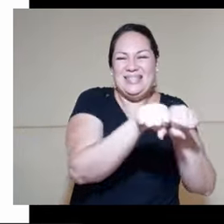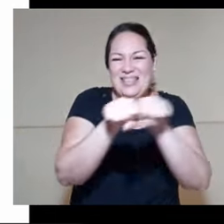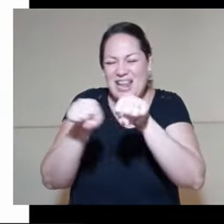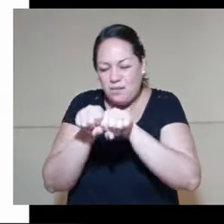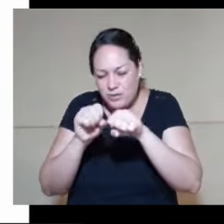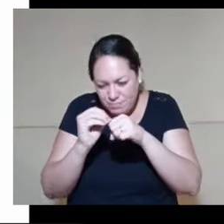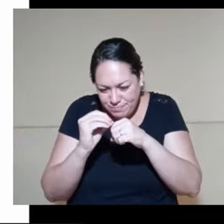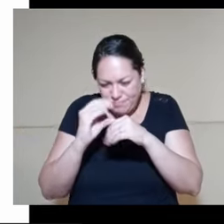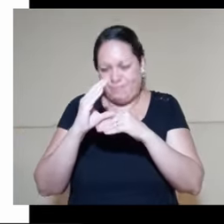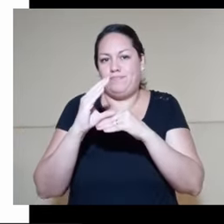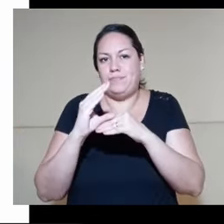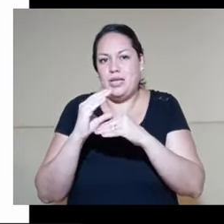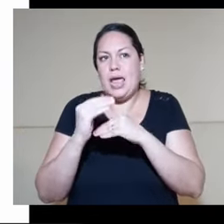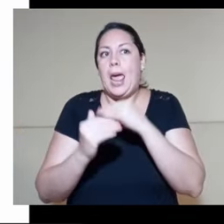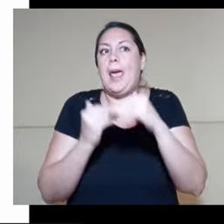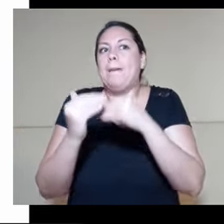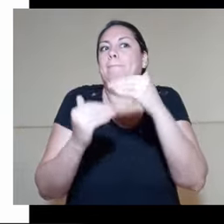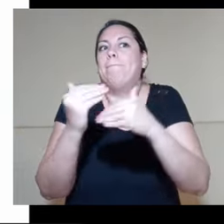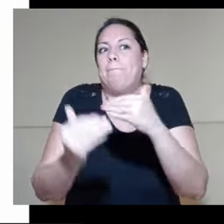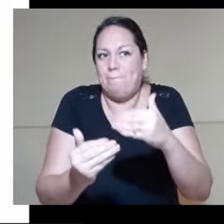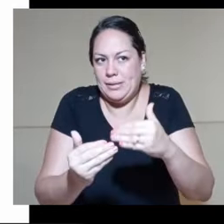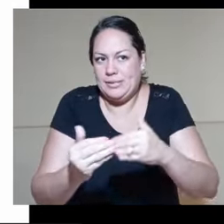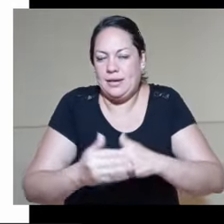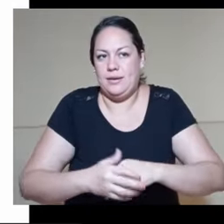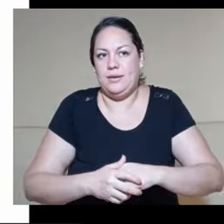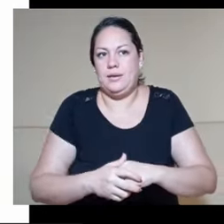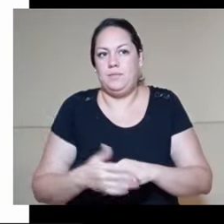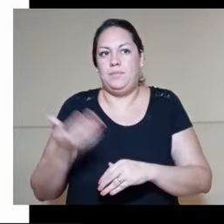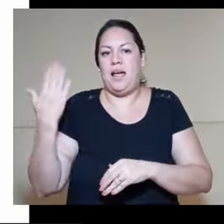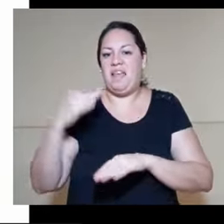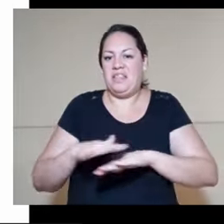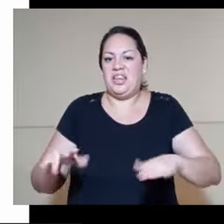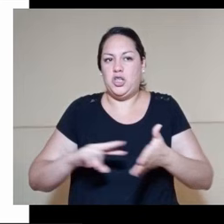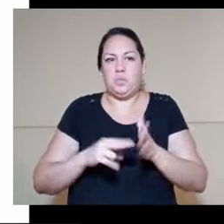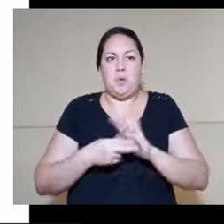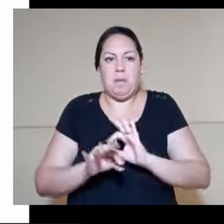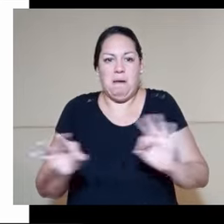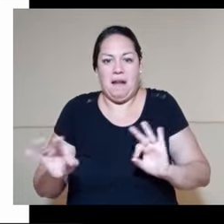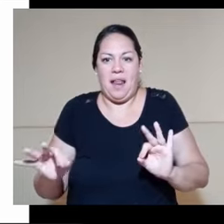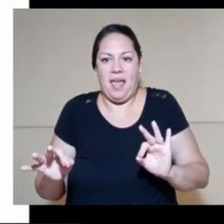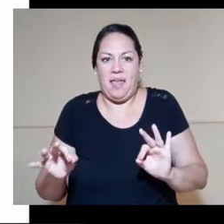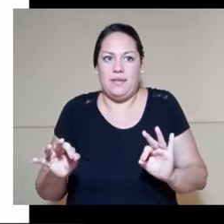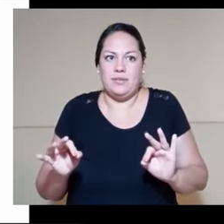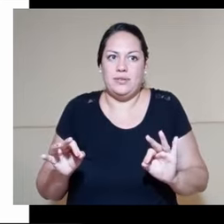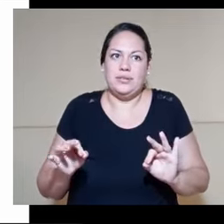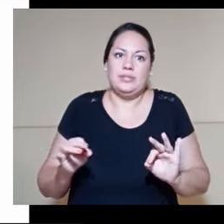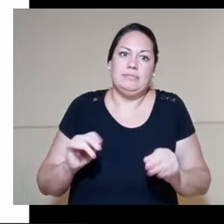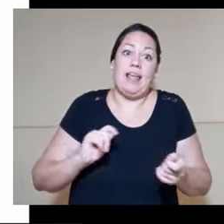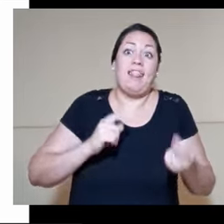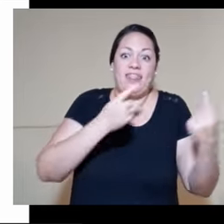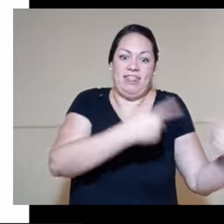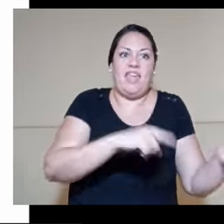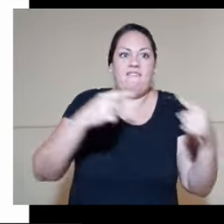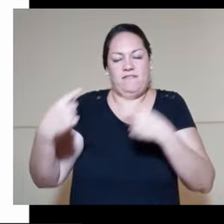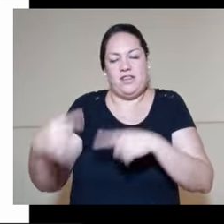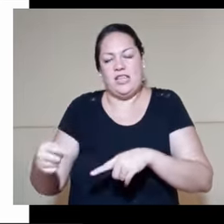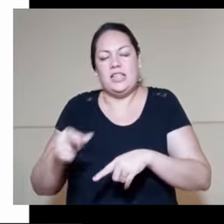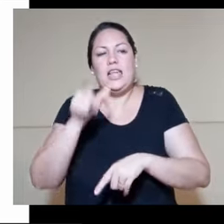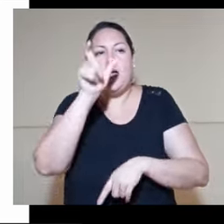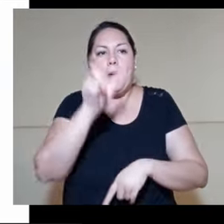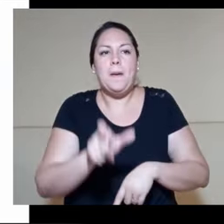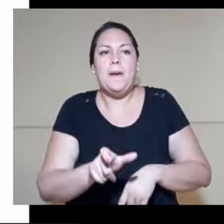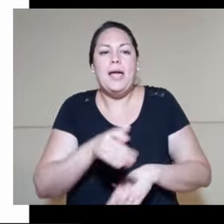densidad sináptica más o menos parecida y normal a un niño que no tuvo esa dificultad.